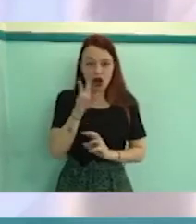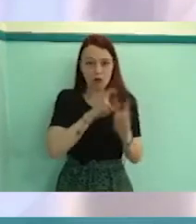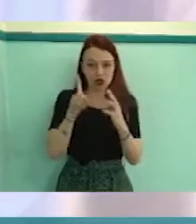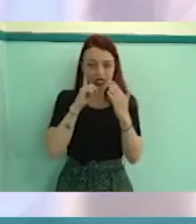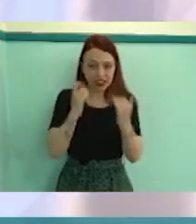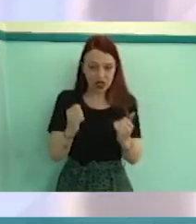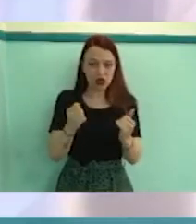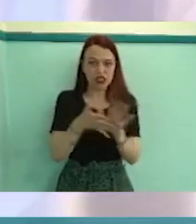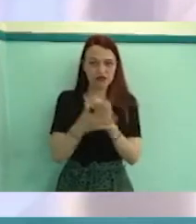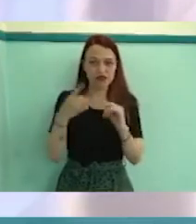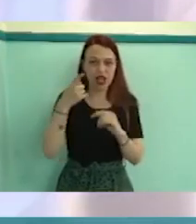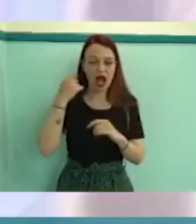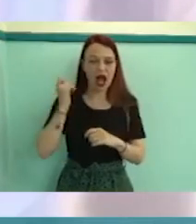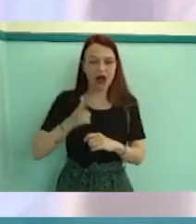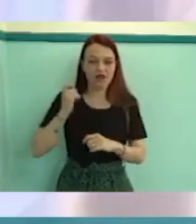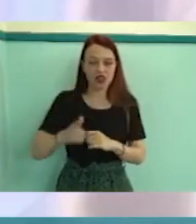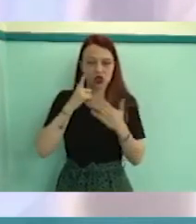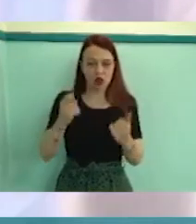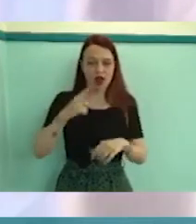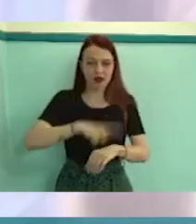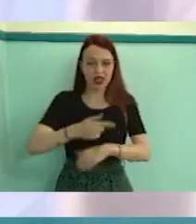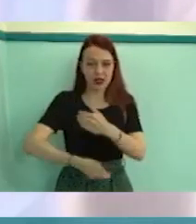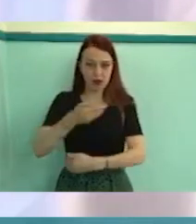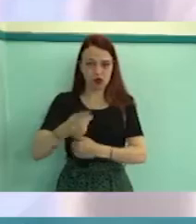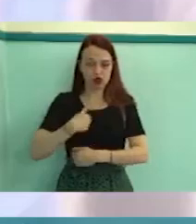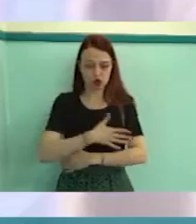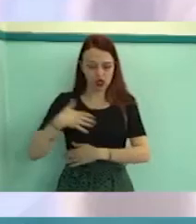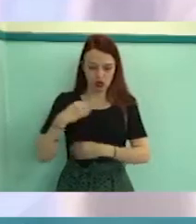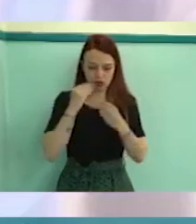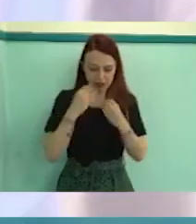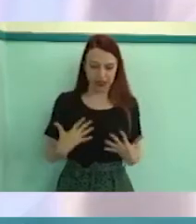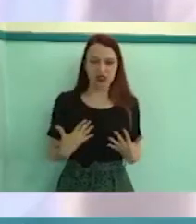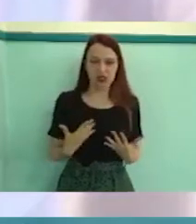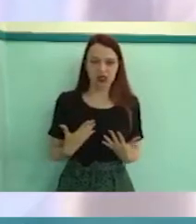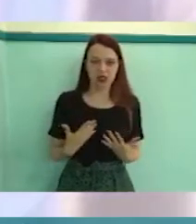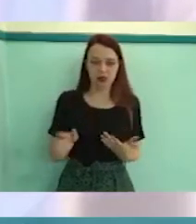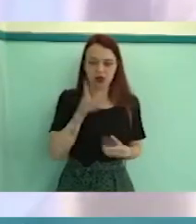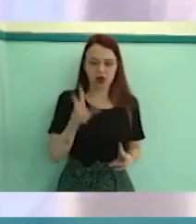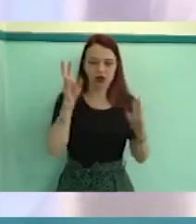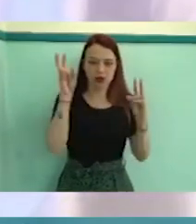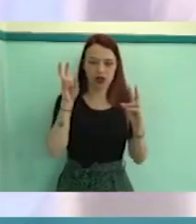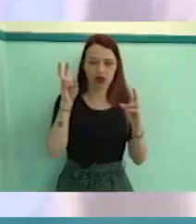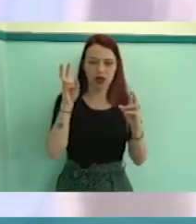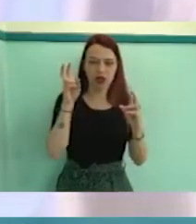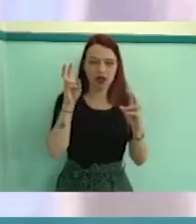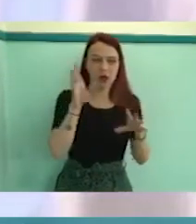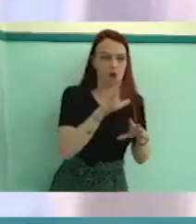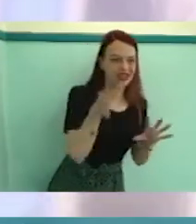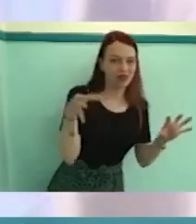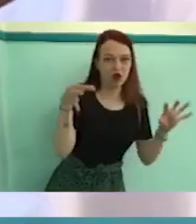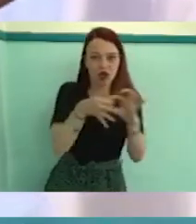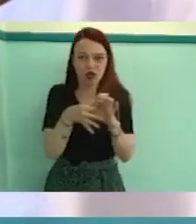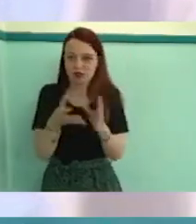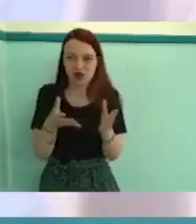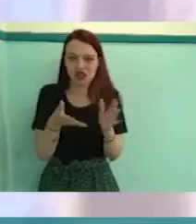que se mantengan en el tiempo son los que van a ayudar a que yo realmente me encuentre bien pero eso no tiene por qué tener que ver correlación No es causalidad no tiene por qué ser